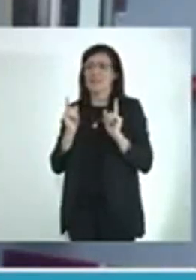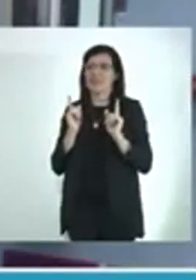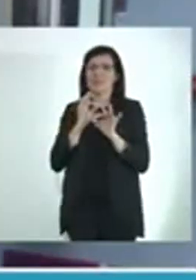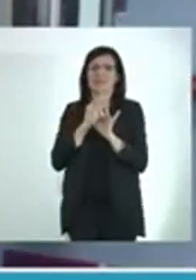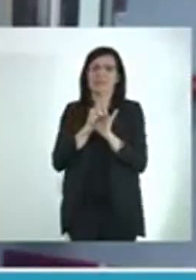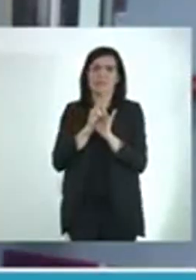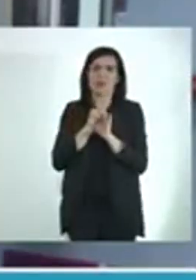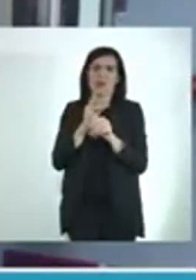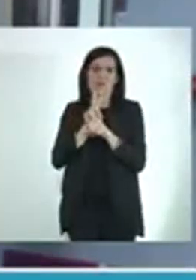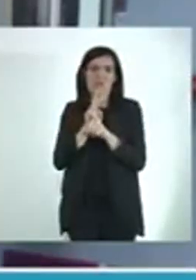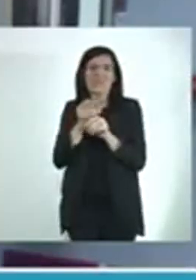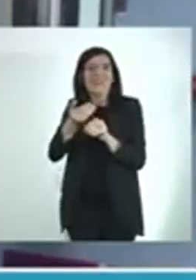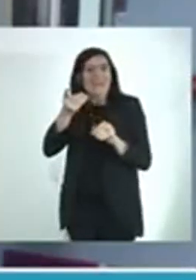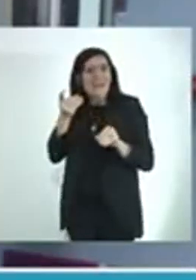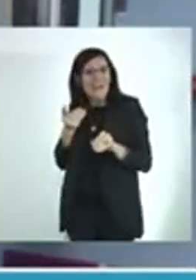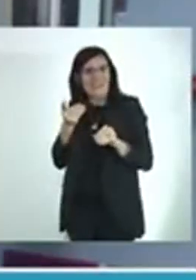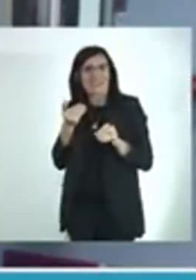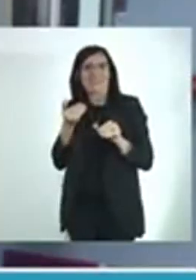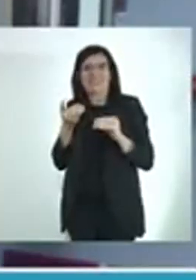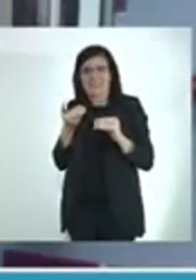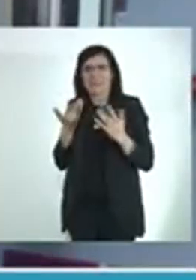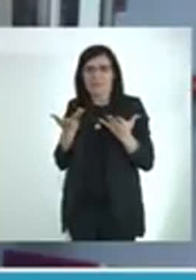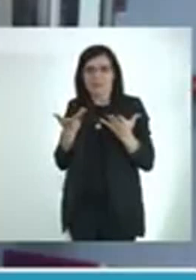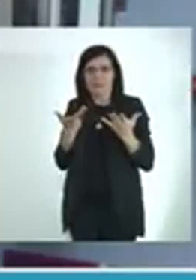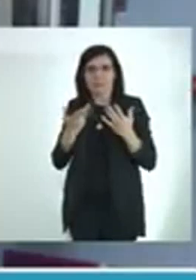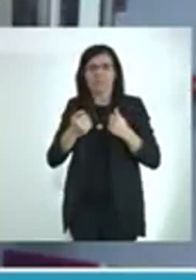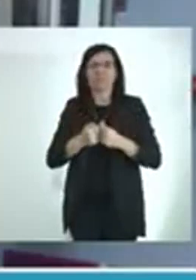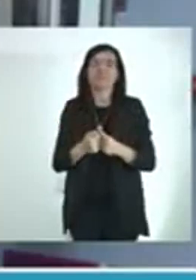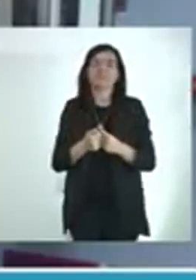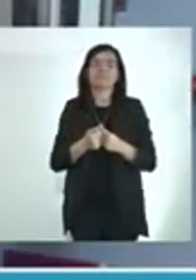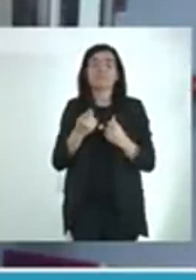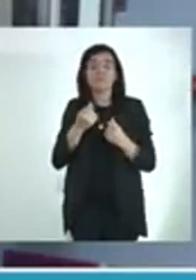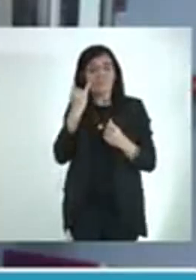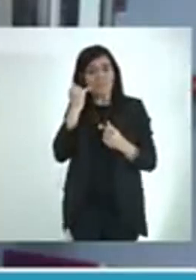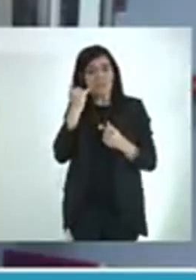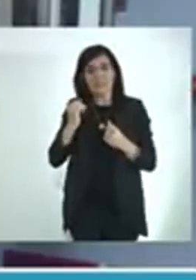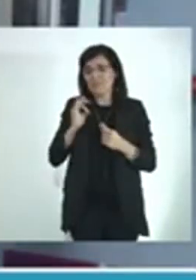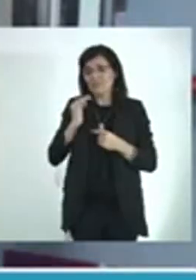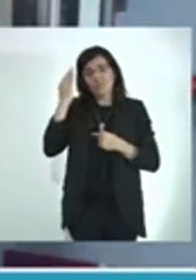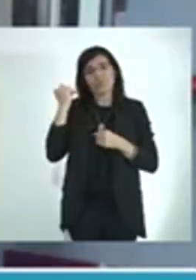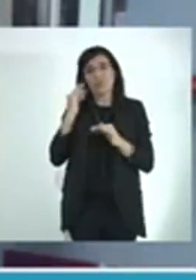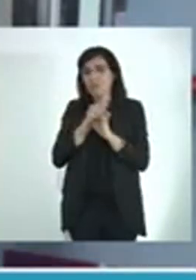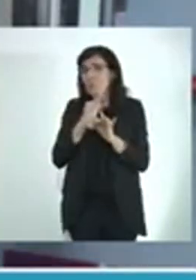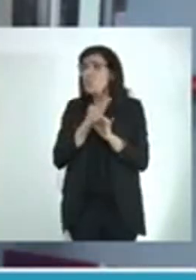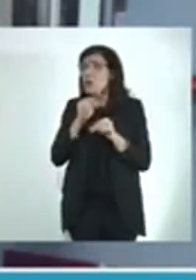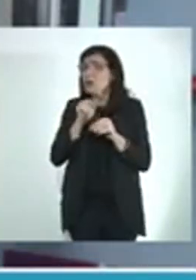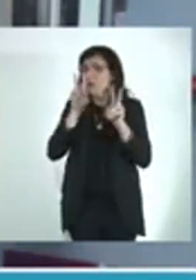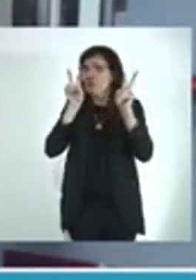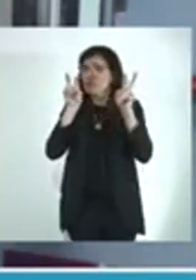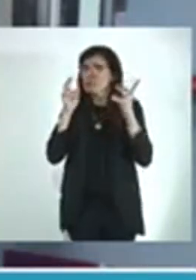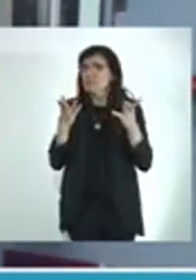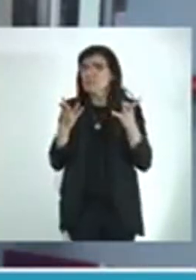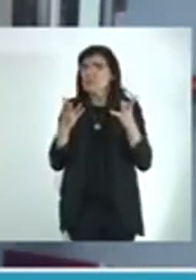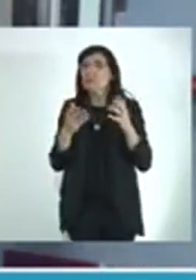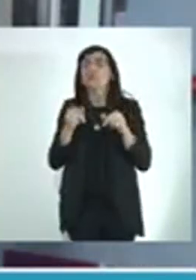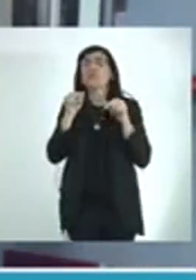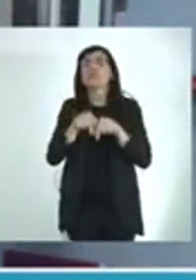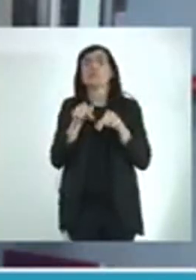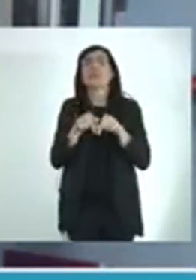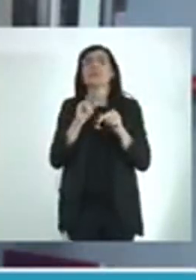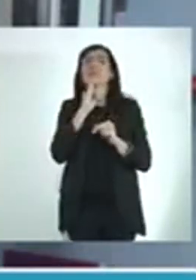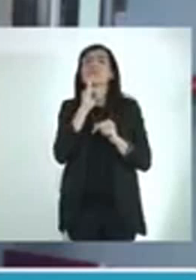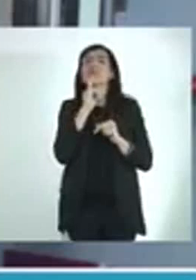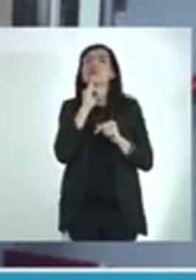dar respuestas, como para decirlo de modo muy resumido. Claro. Y también en la provincia es un programa de educación sexual